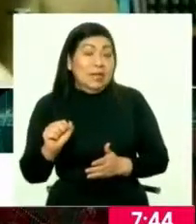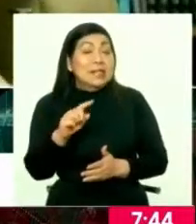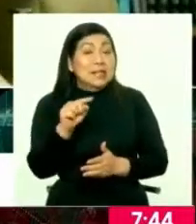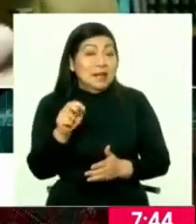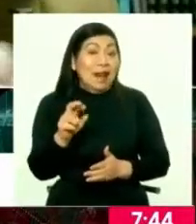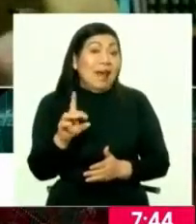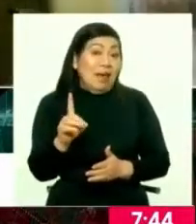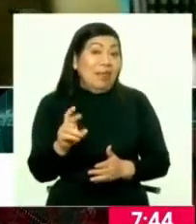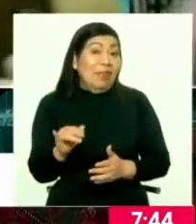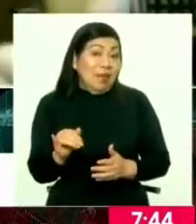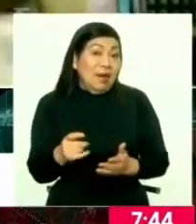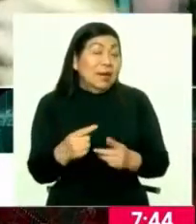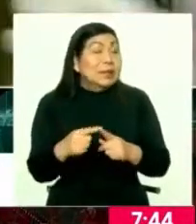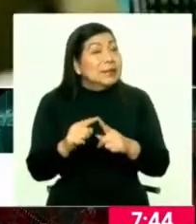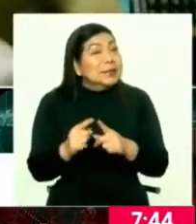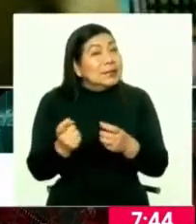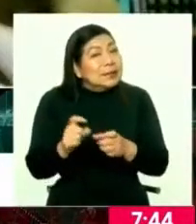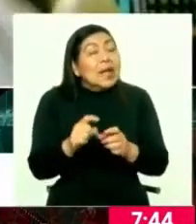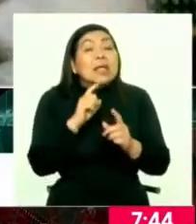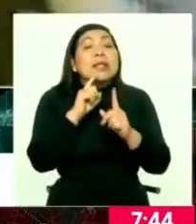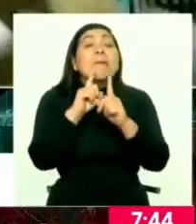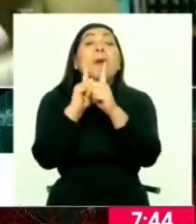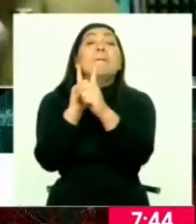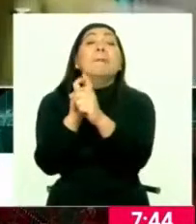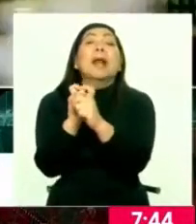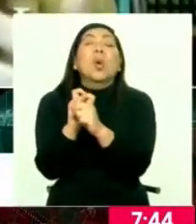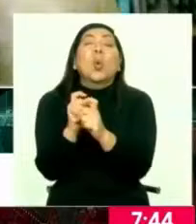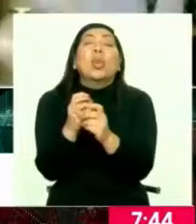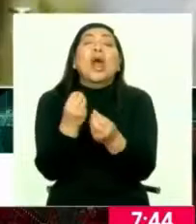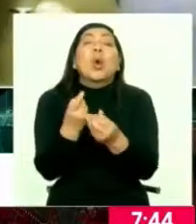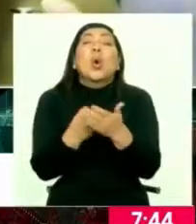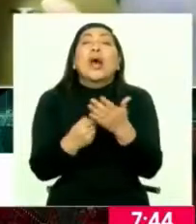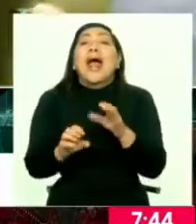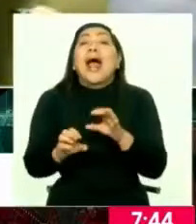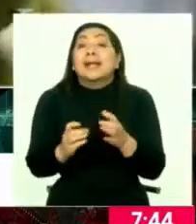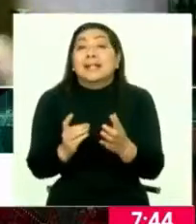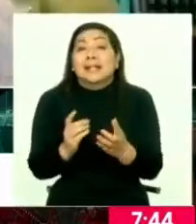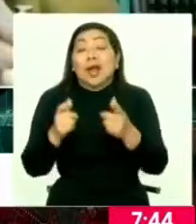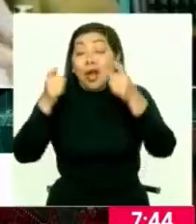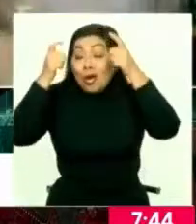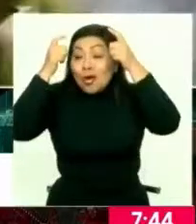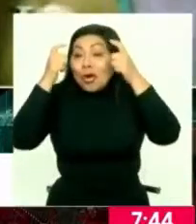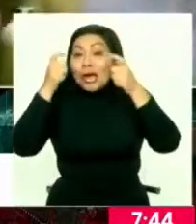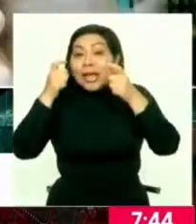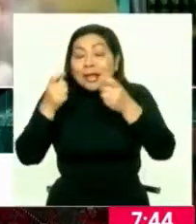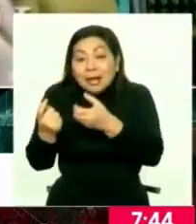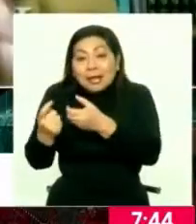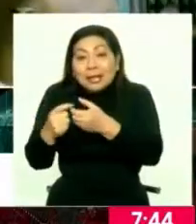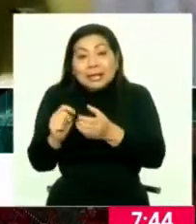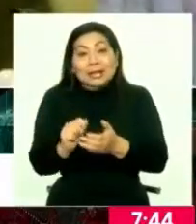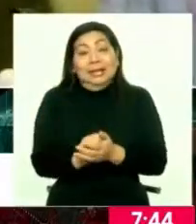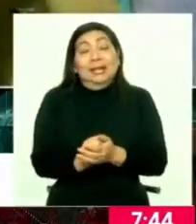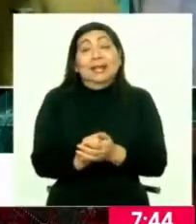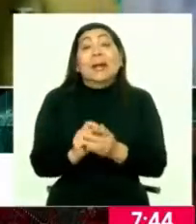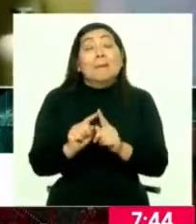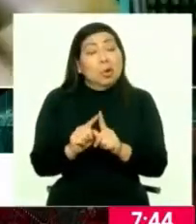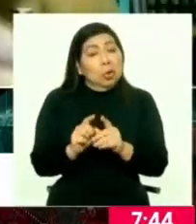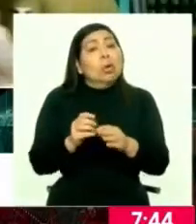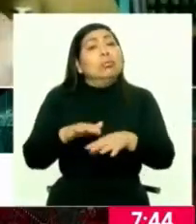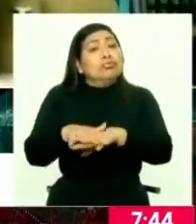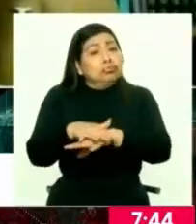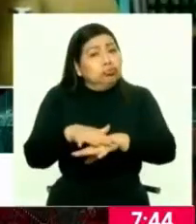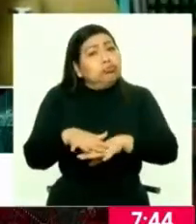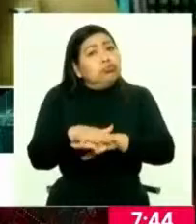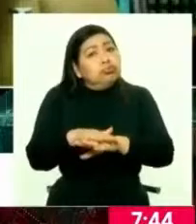ejemplo, Hacienda Arde, siempre le consultan sobre lo que se hace. Y los reyes, la reina Isabel fue así,